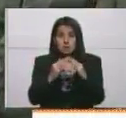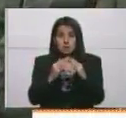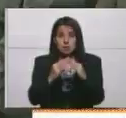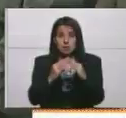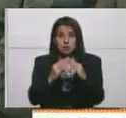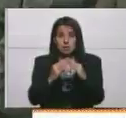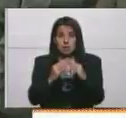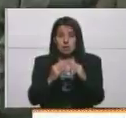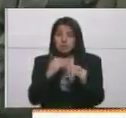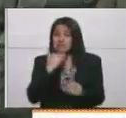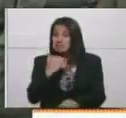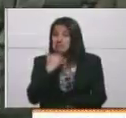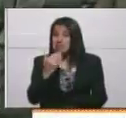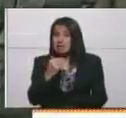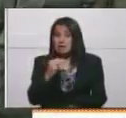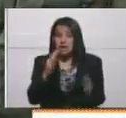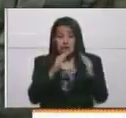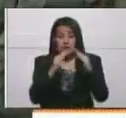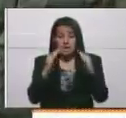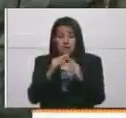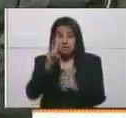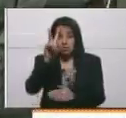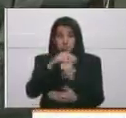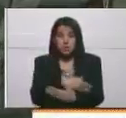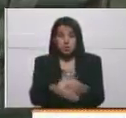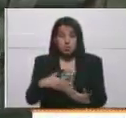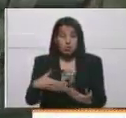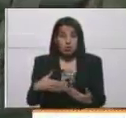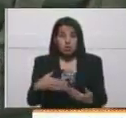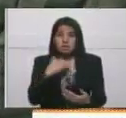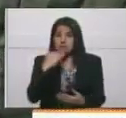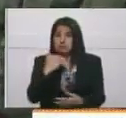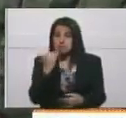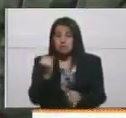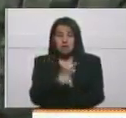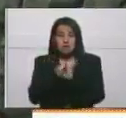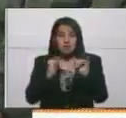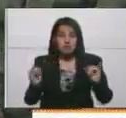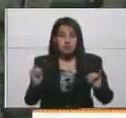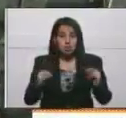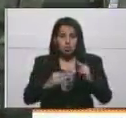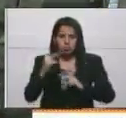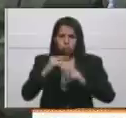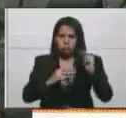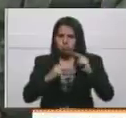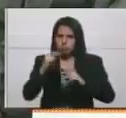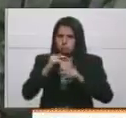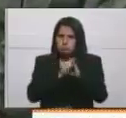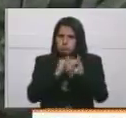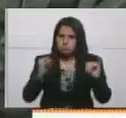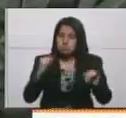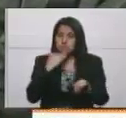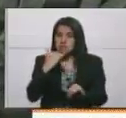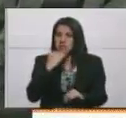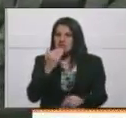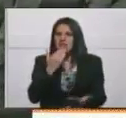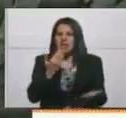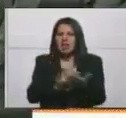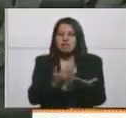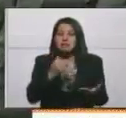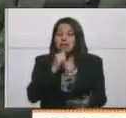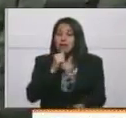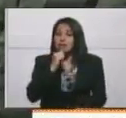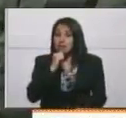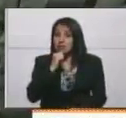vivienda 2 millones que vamos a entregar este año, que ya la estamos terminando. La estamos construyendo y la estamos terminando, ¿gracias a quién? Al